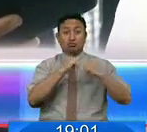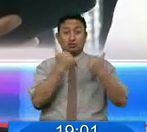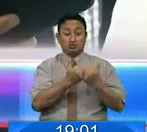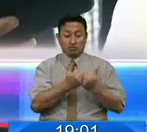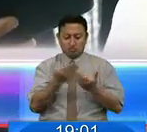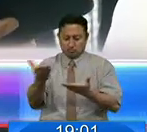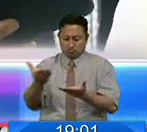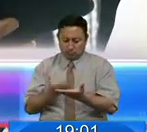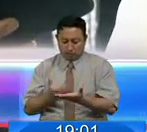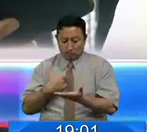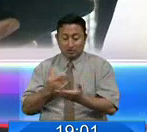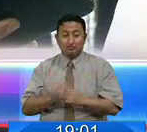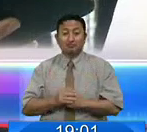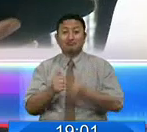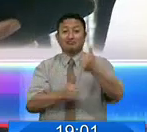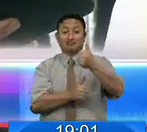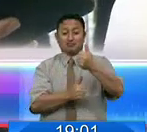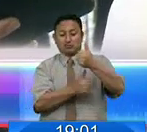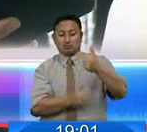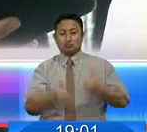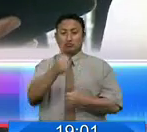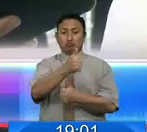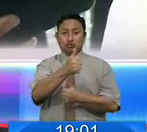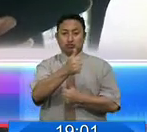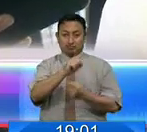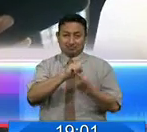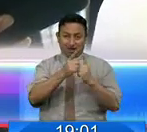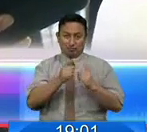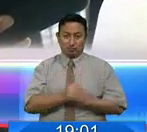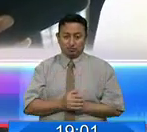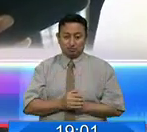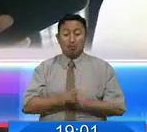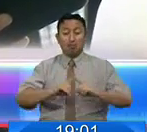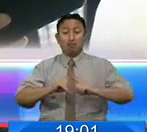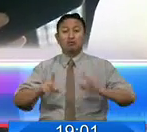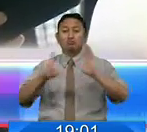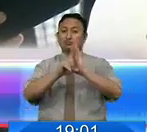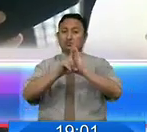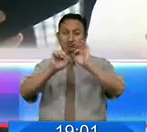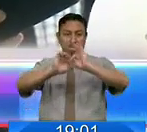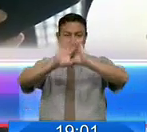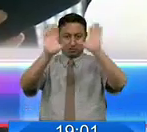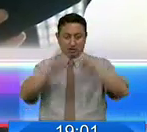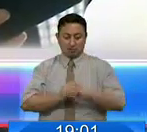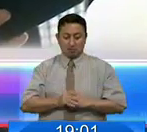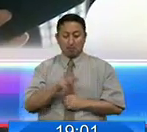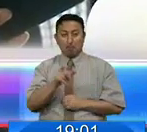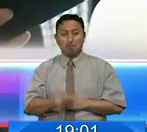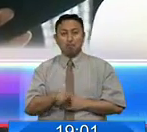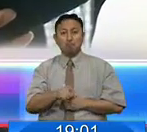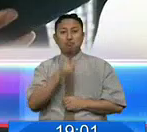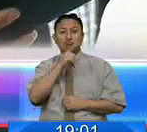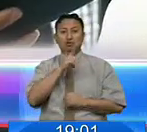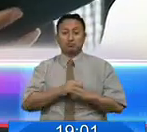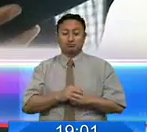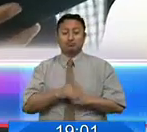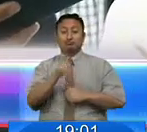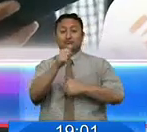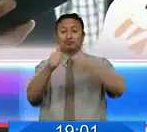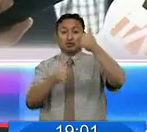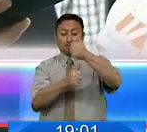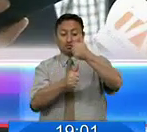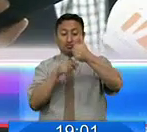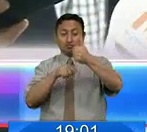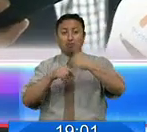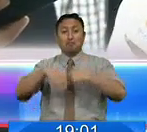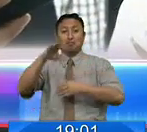para posicionar a los nuevos suplentes sin embargo la ley es clara a quienes les correspondería serían a los siguientes más